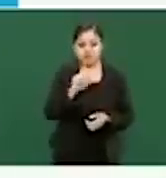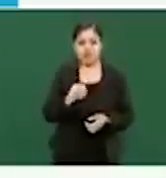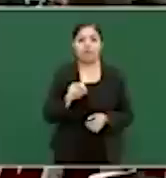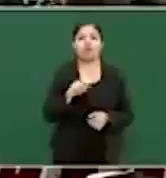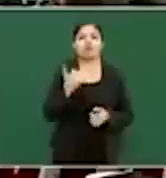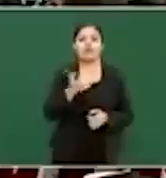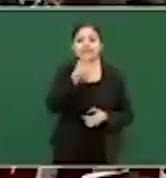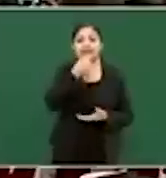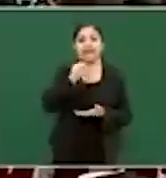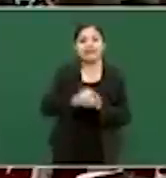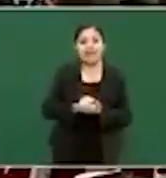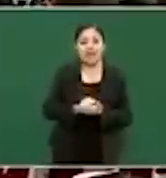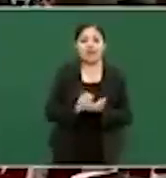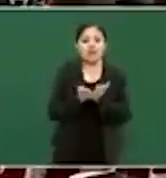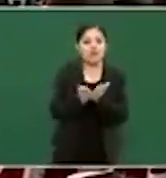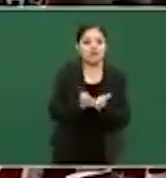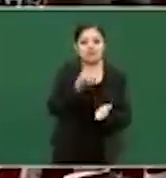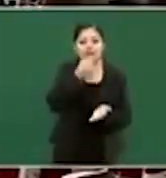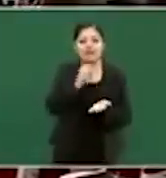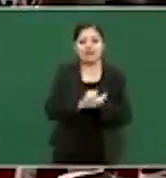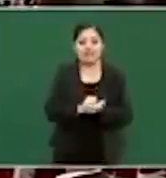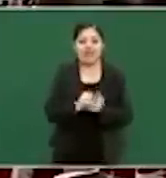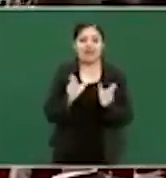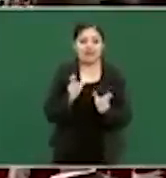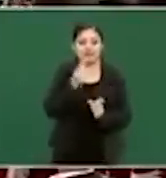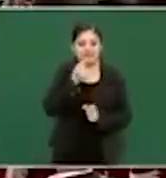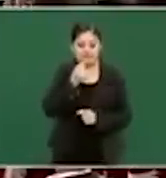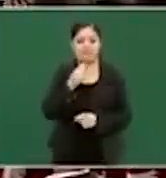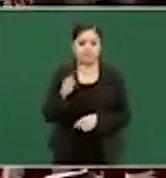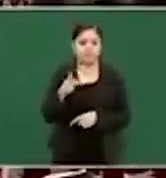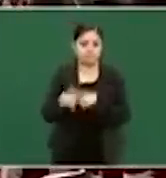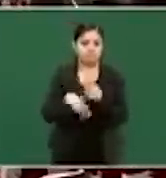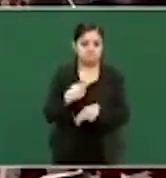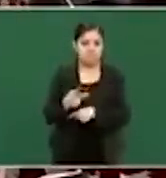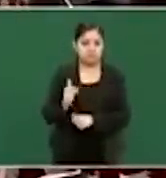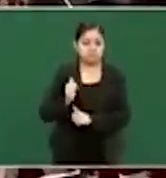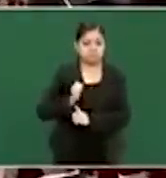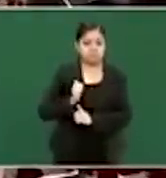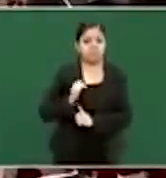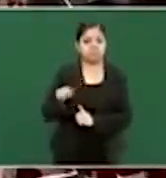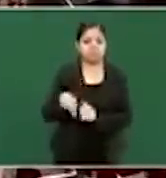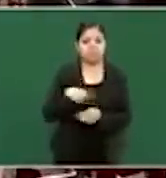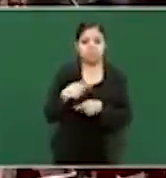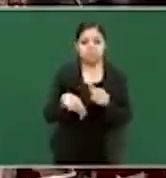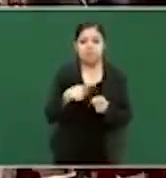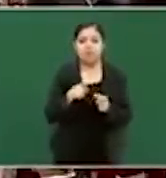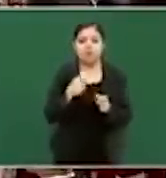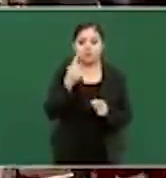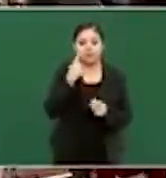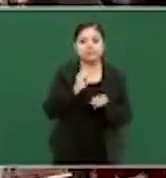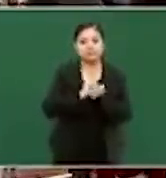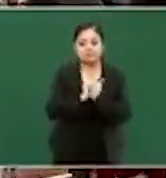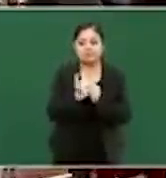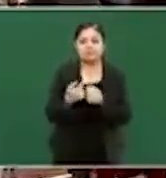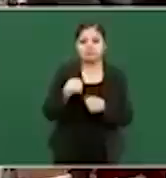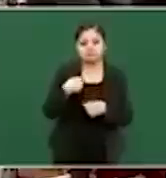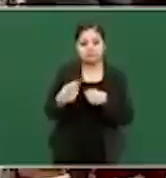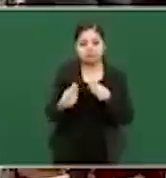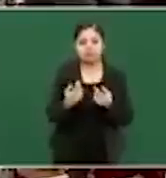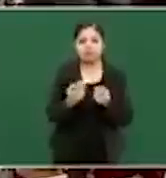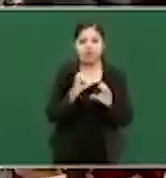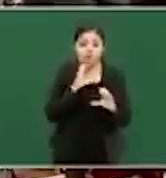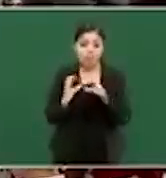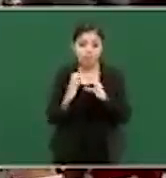Marina. Esperamos, presidente, que esta tendencia pueda no solo consolidarse, sino acentuarse para que al final del año los resultados sean